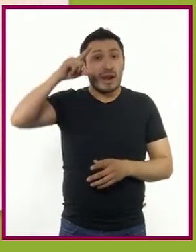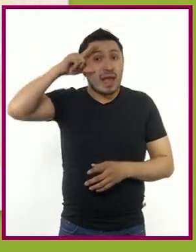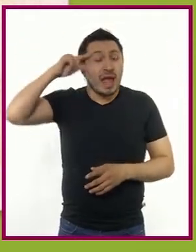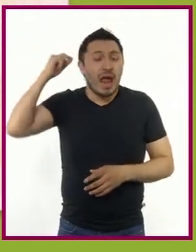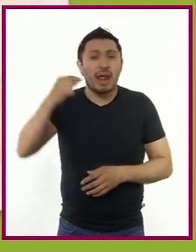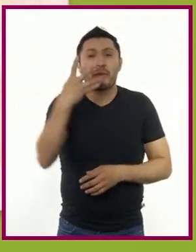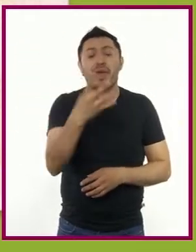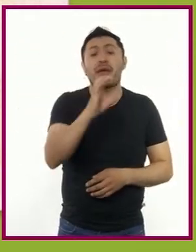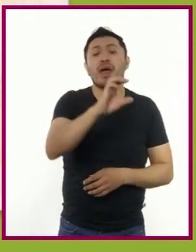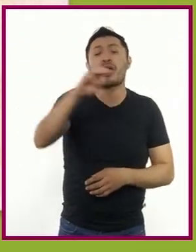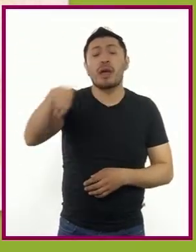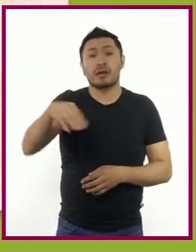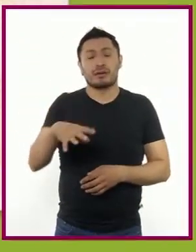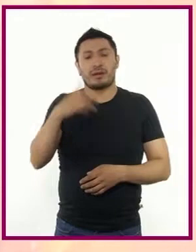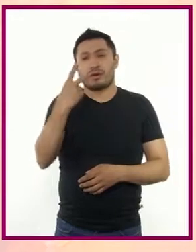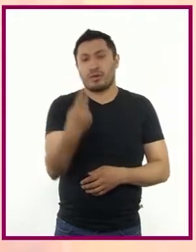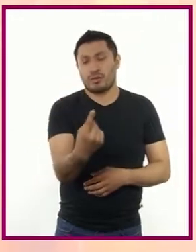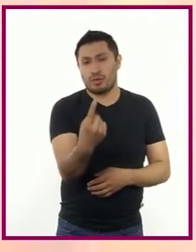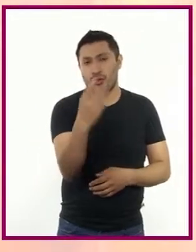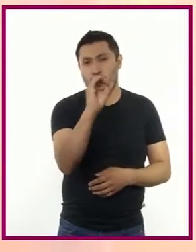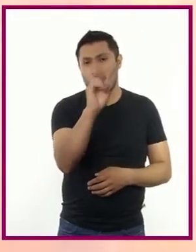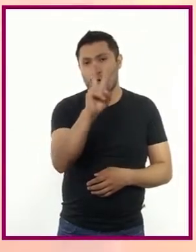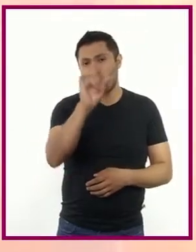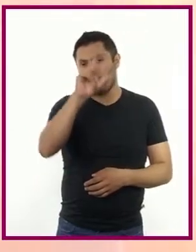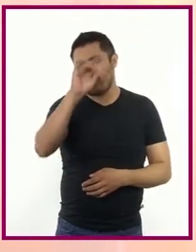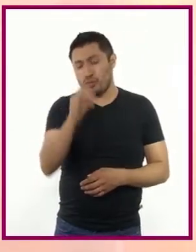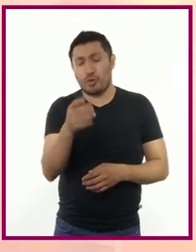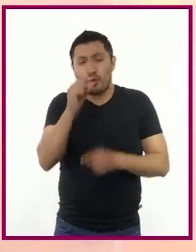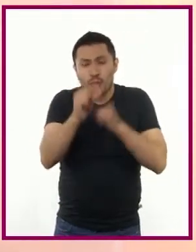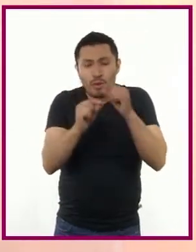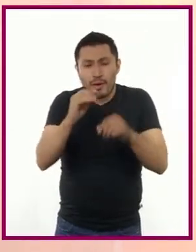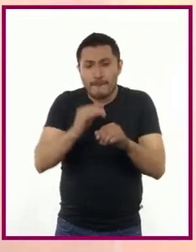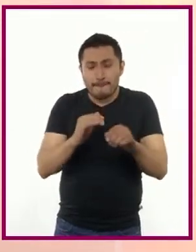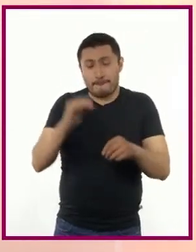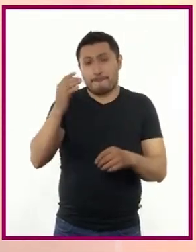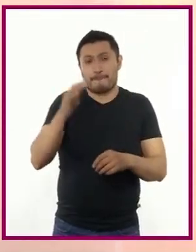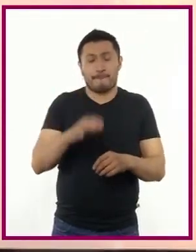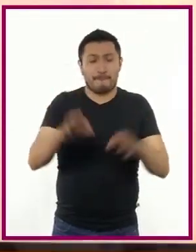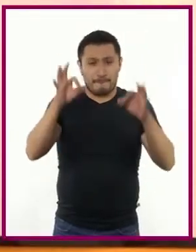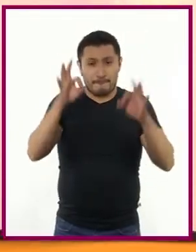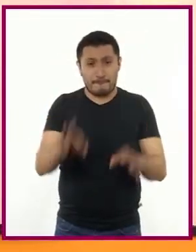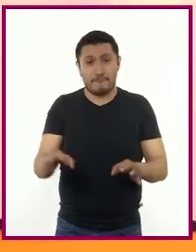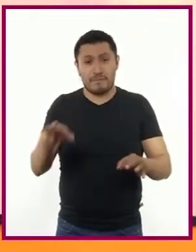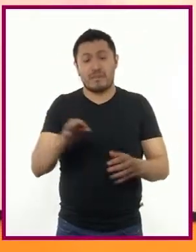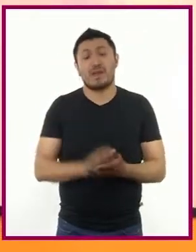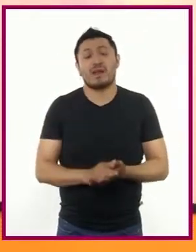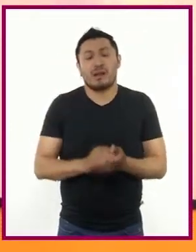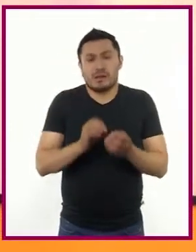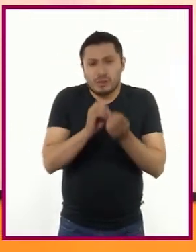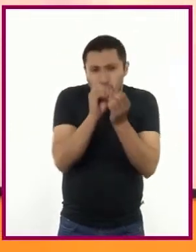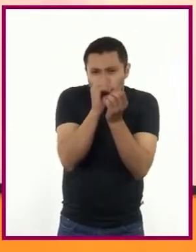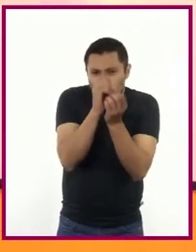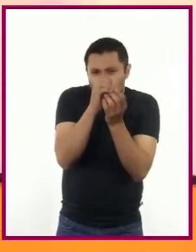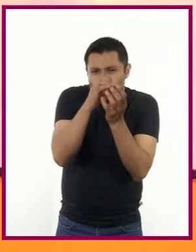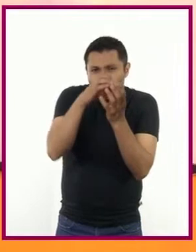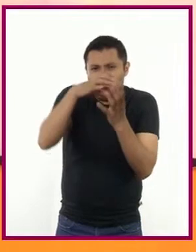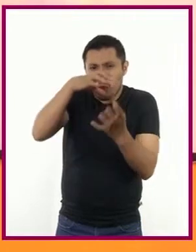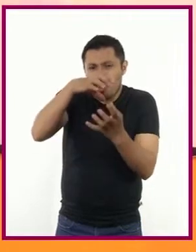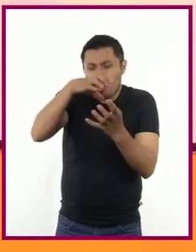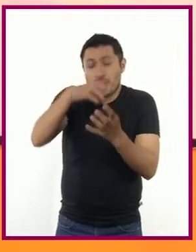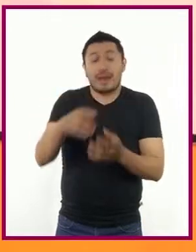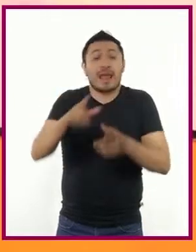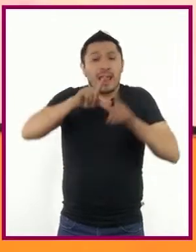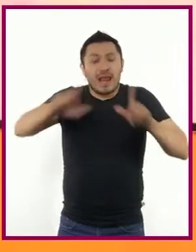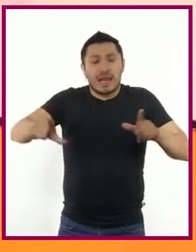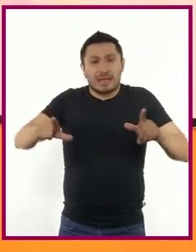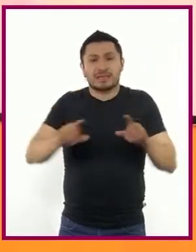A medida que un óvulo en desarrollo empieza a madurar, el folículo aumenta de tamaño y está listo para ser expulsado del ovario.